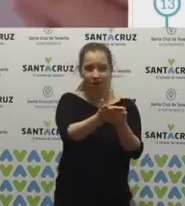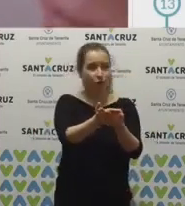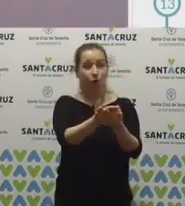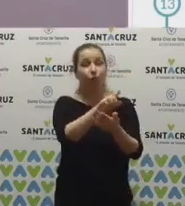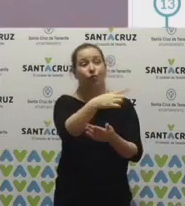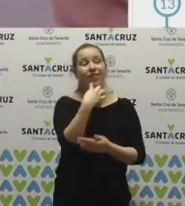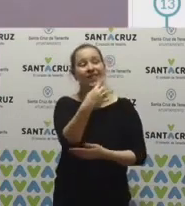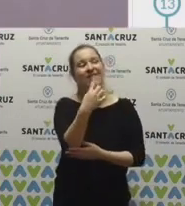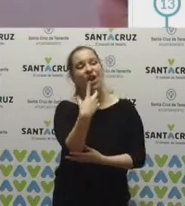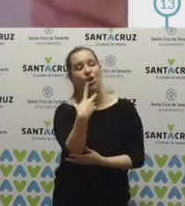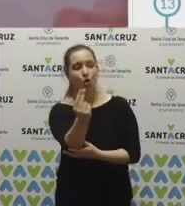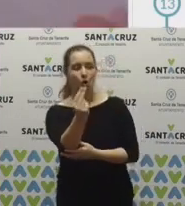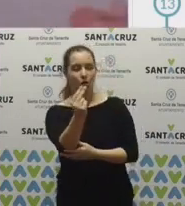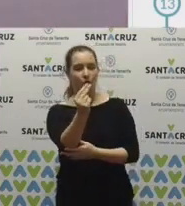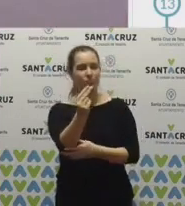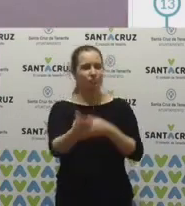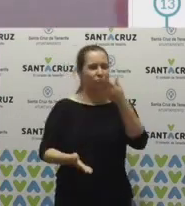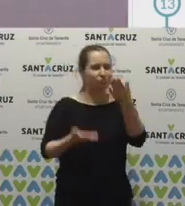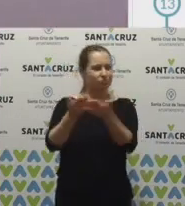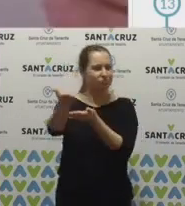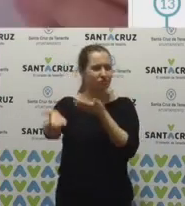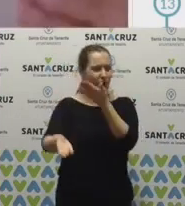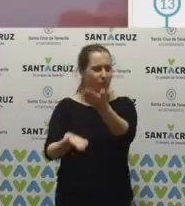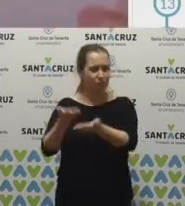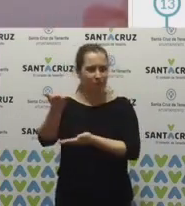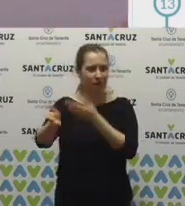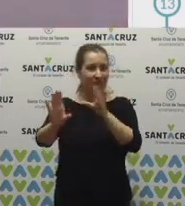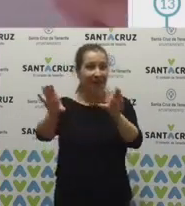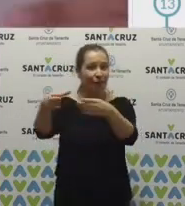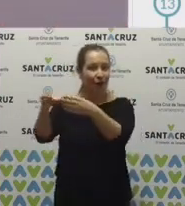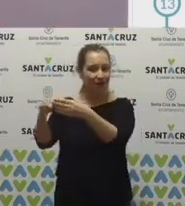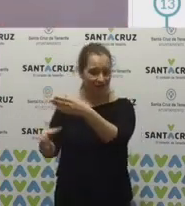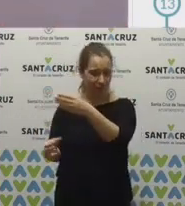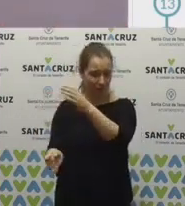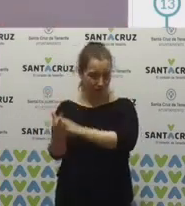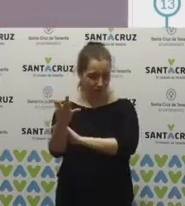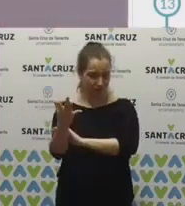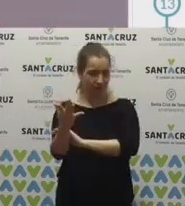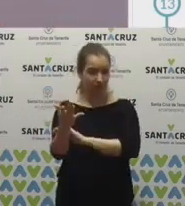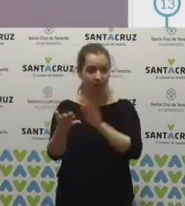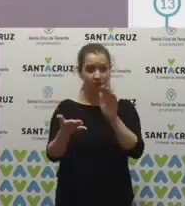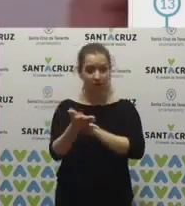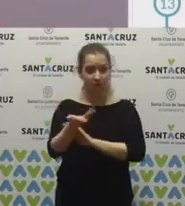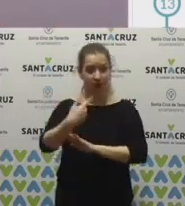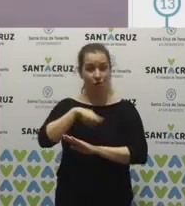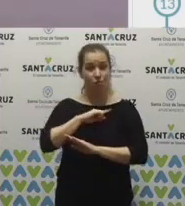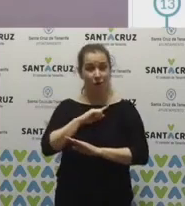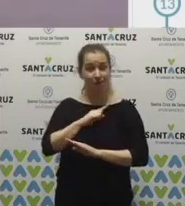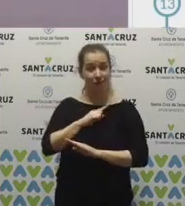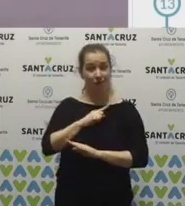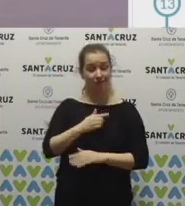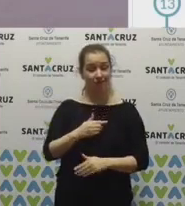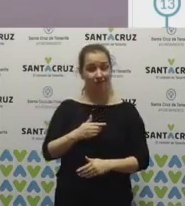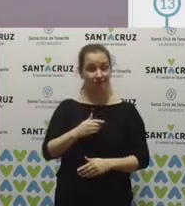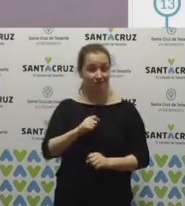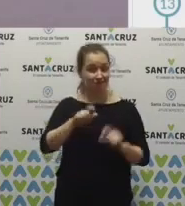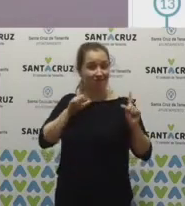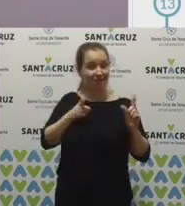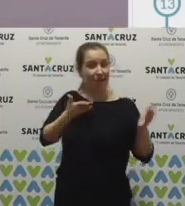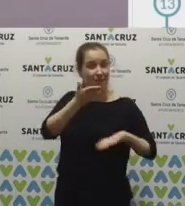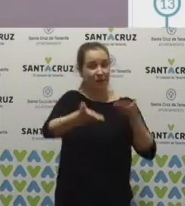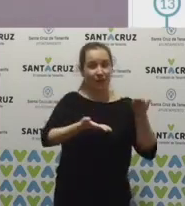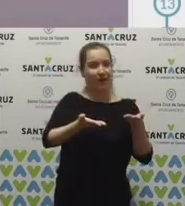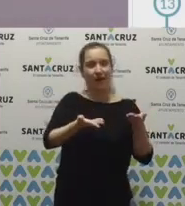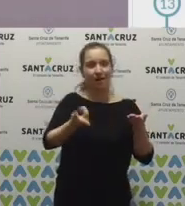a un montón de propuestas que han hecho los propios colectivos estas propuestas no son cosas nuestras son cosas que hemos hablado con todos los